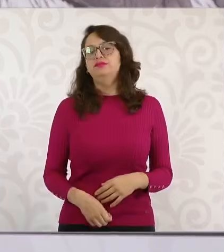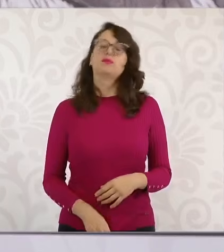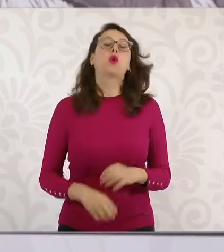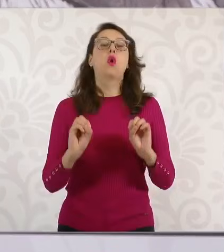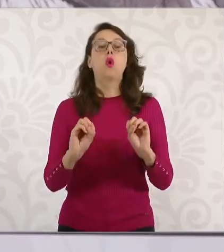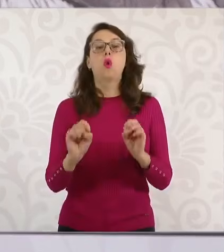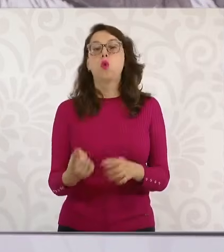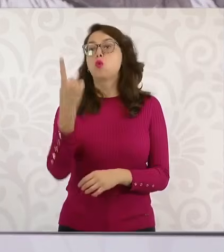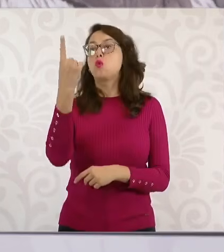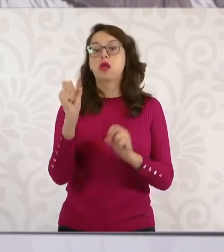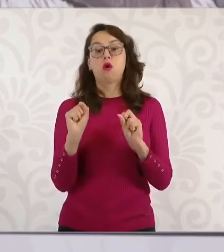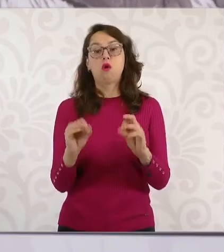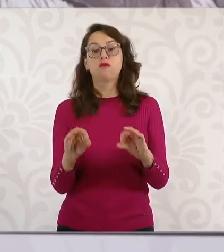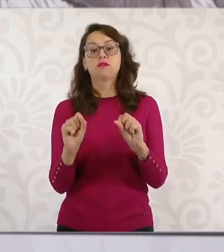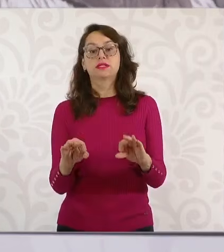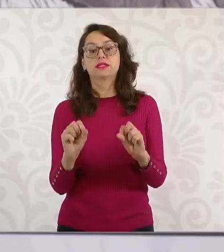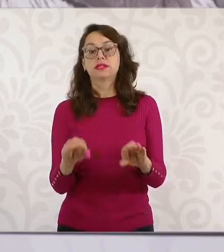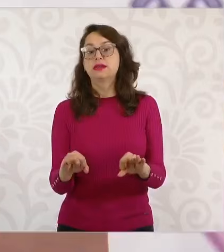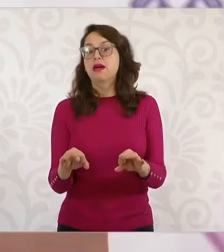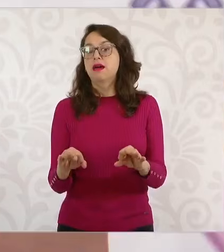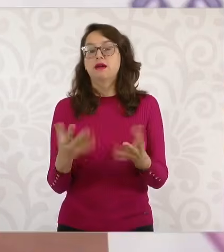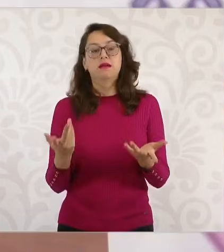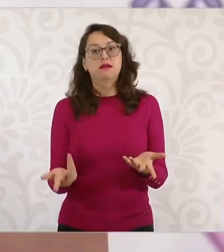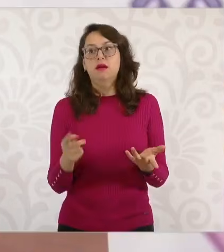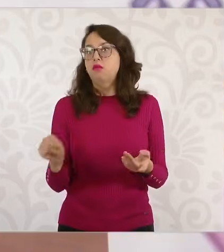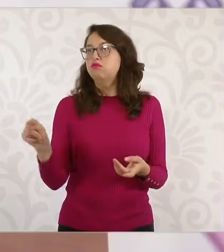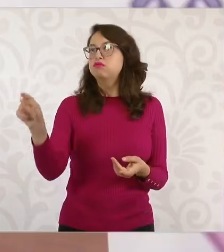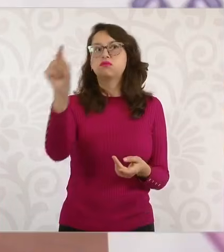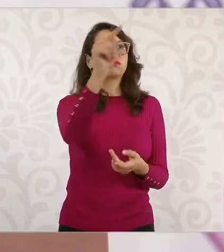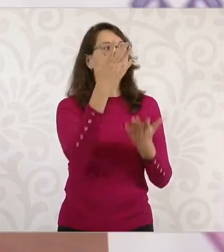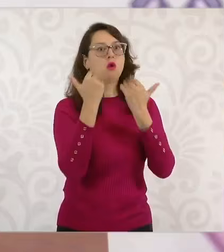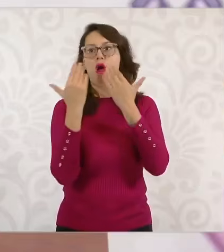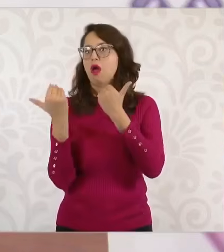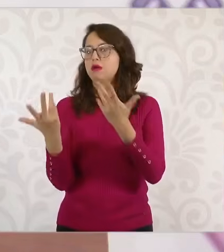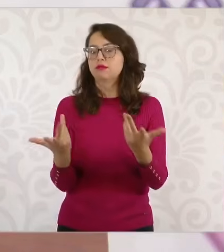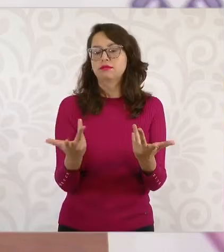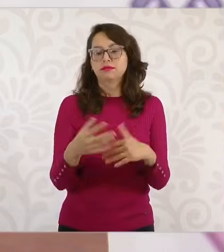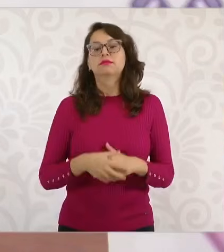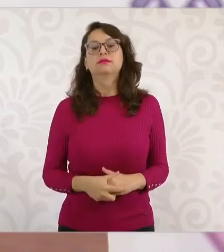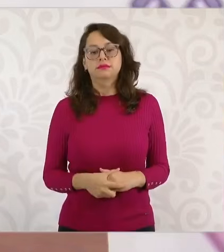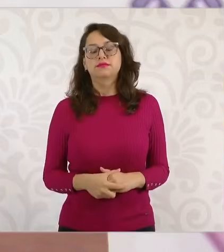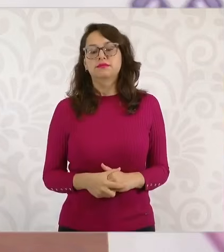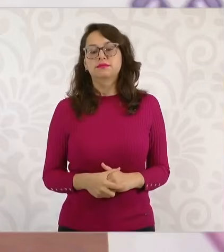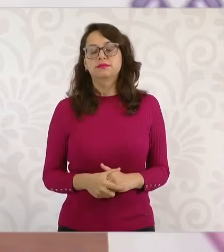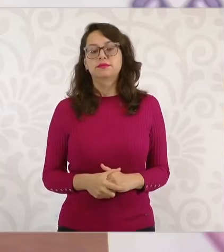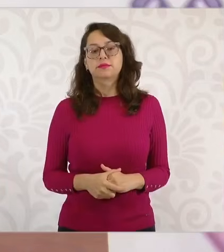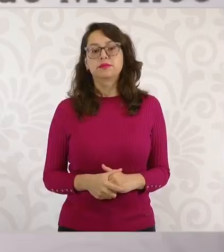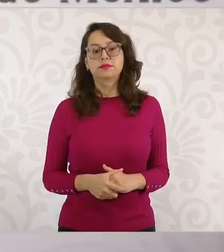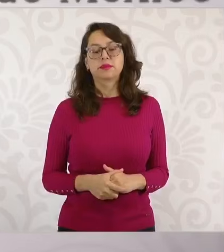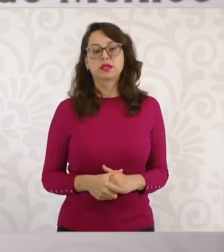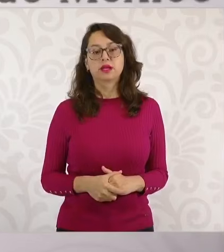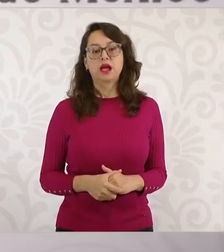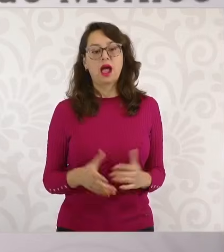sede en la capital del estado y no tienen en distintos lugares. Entonces ella ahora les